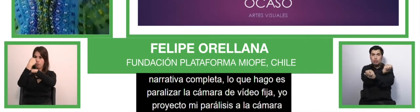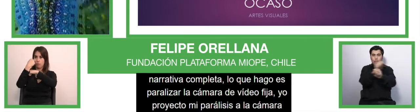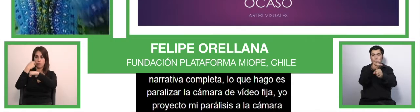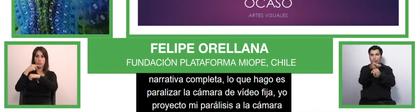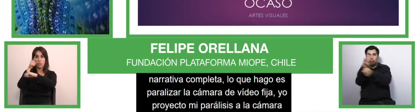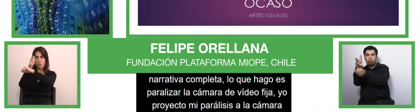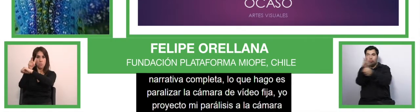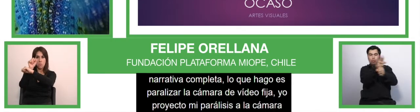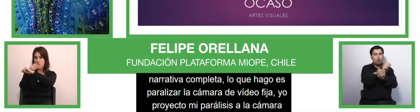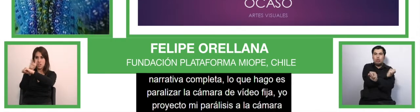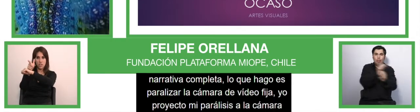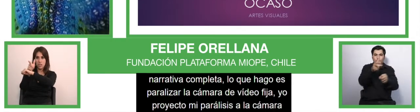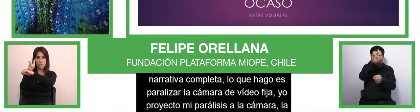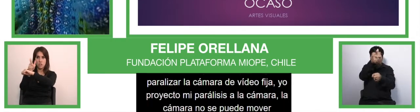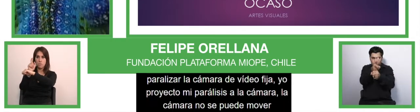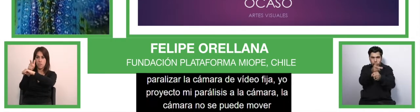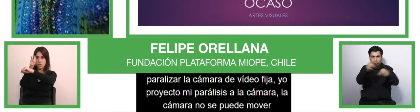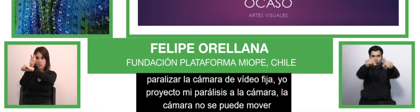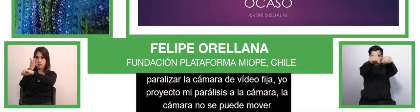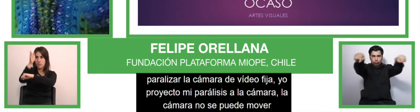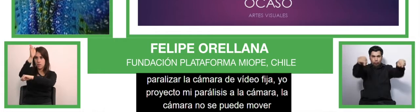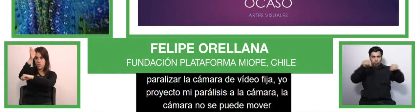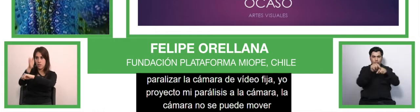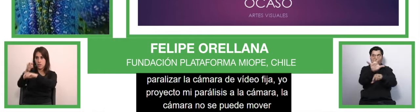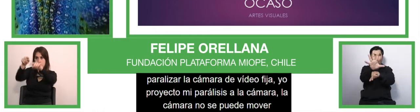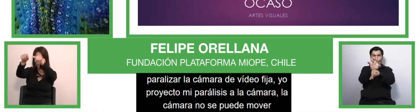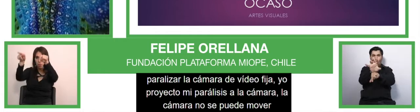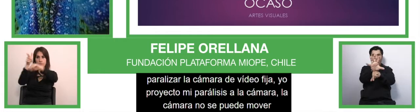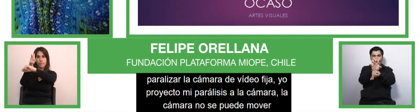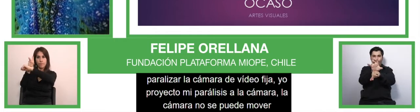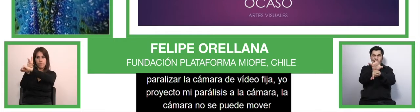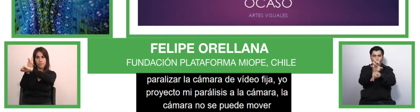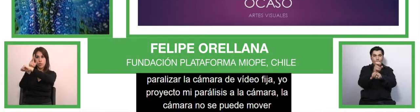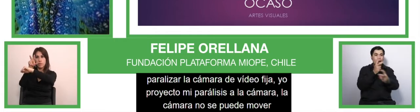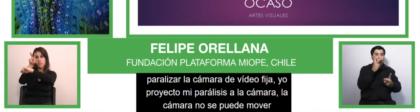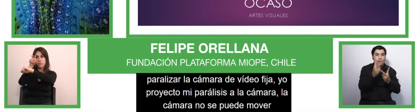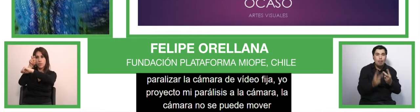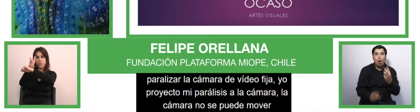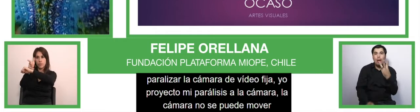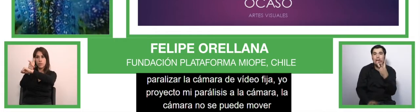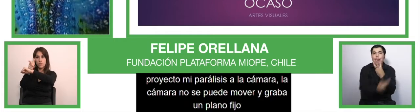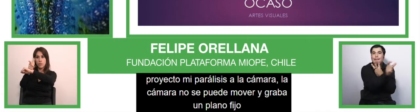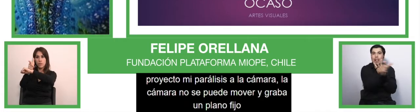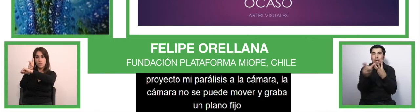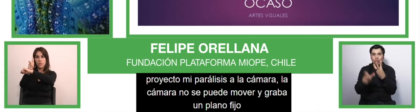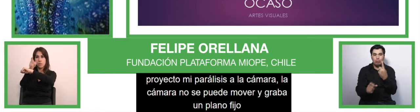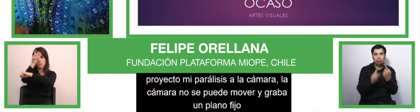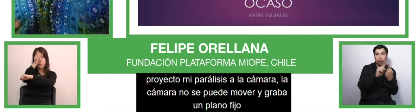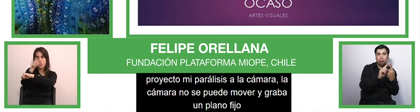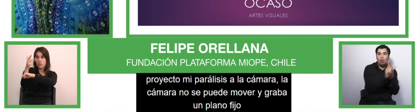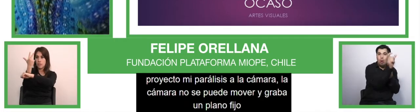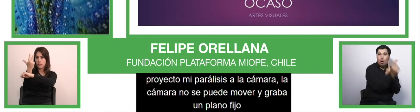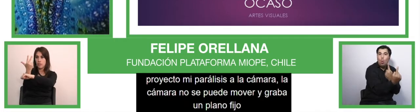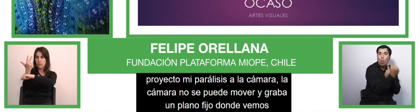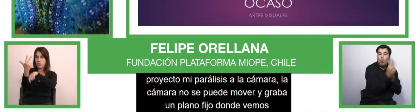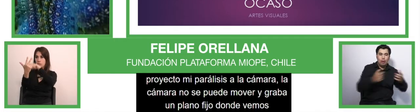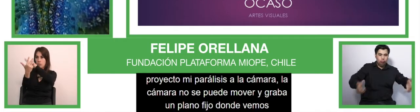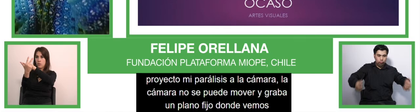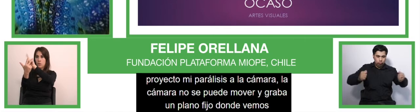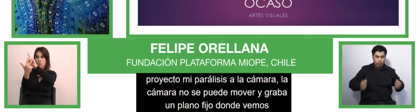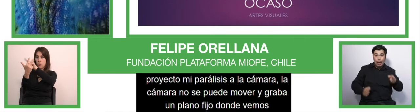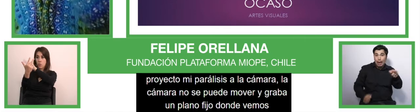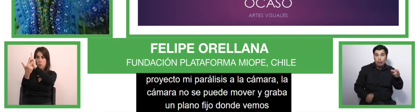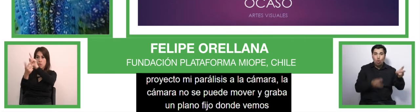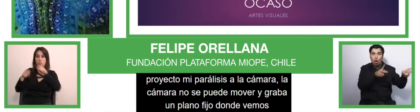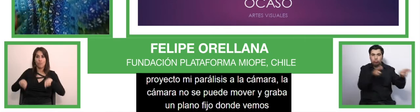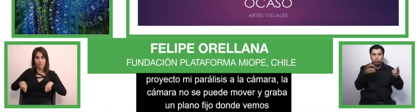Y graba un plano fijo donde vemos a 3 personas y una de ellas está en silla de ruedas. esto es documental, esto no fue ficcionado, esto no está